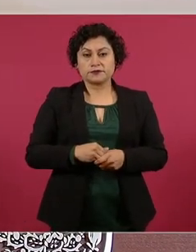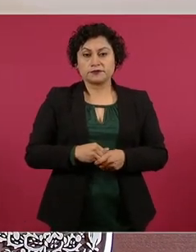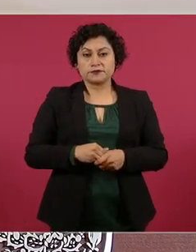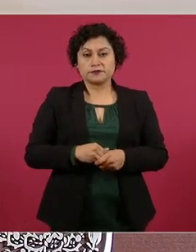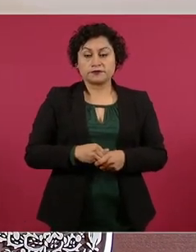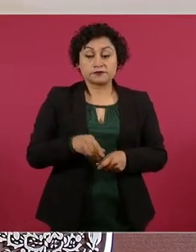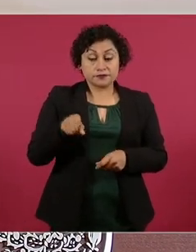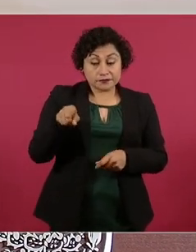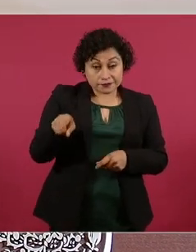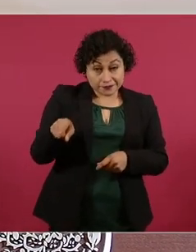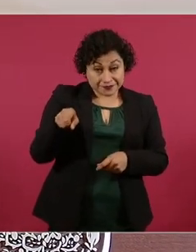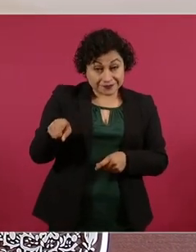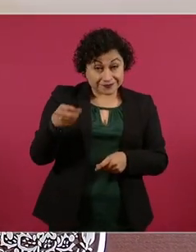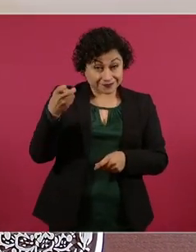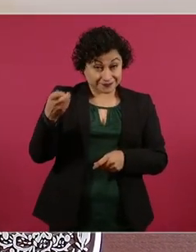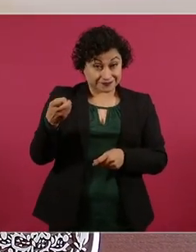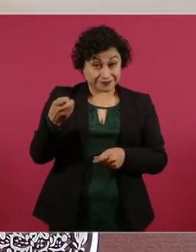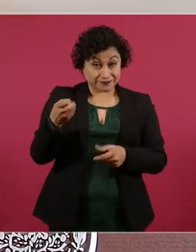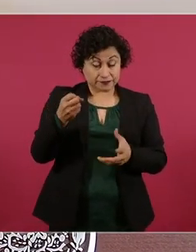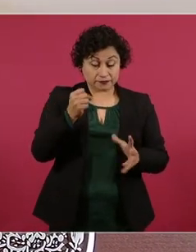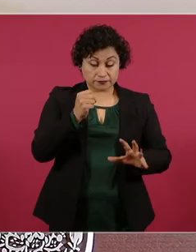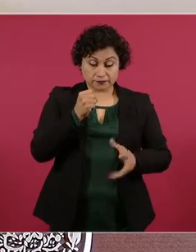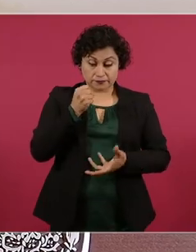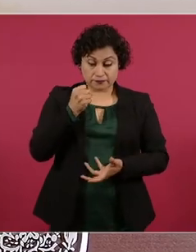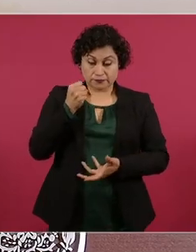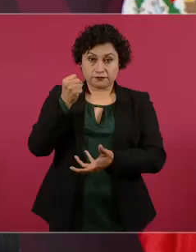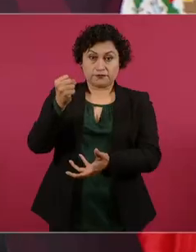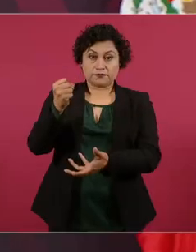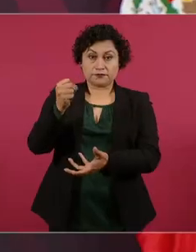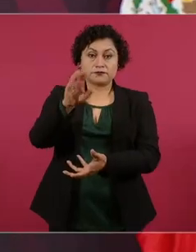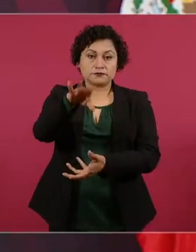significó una inversión, no deuda,